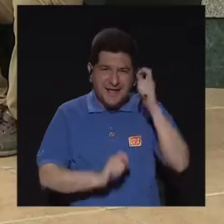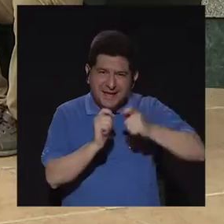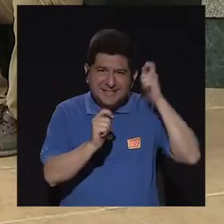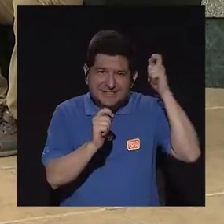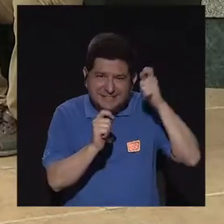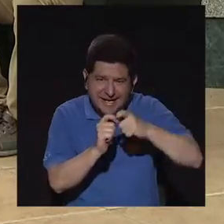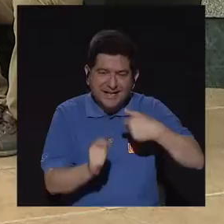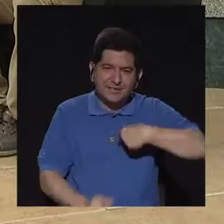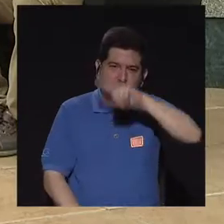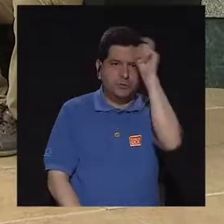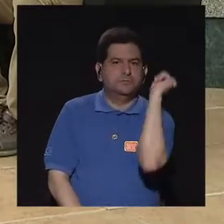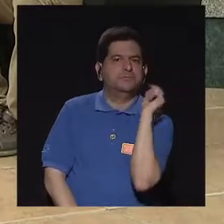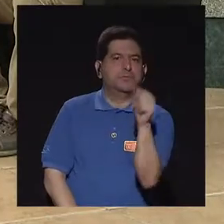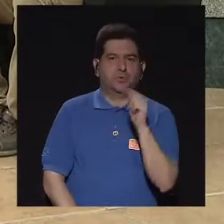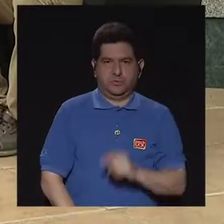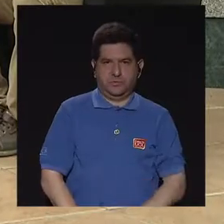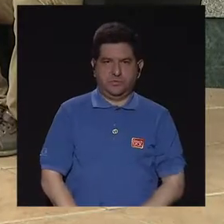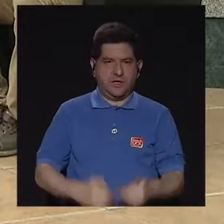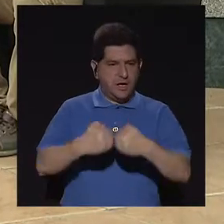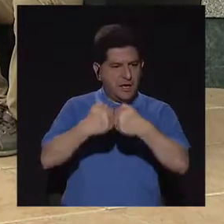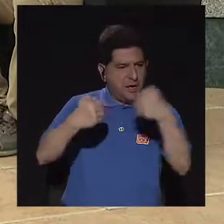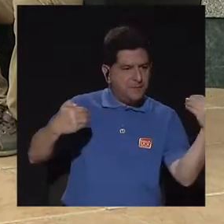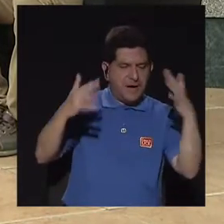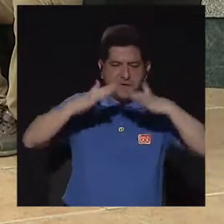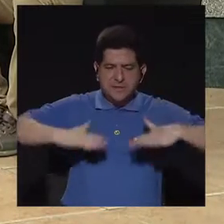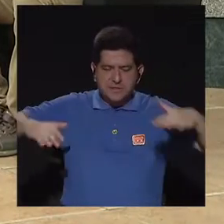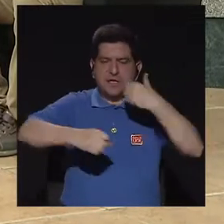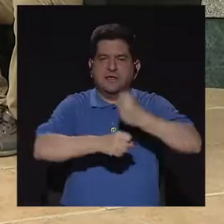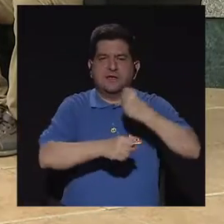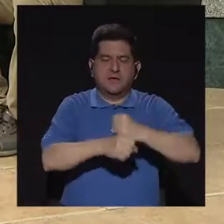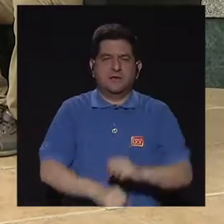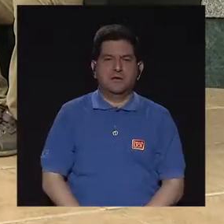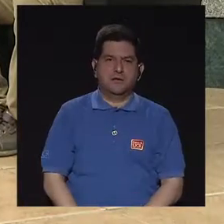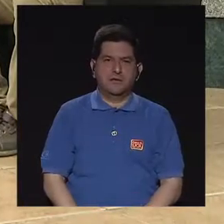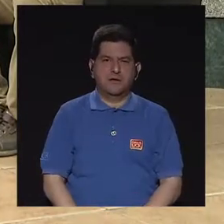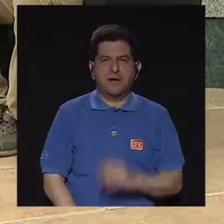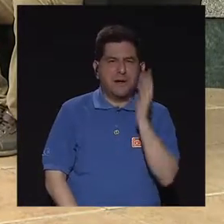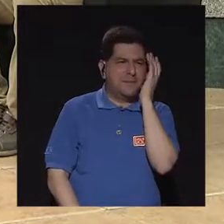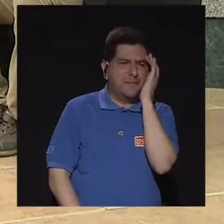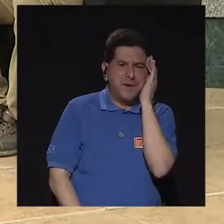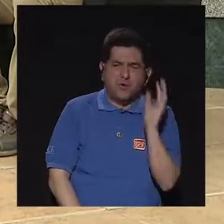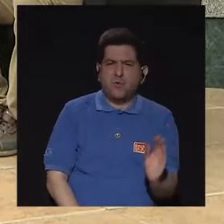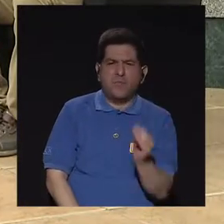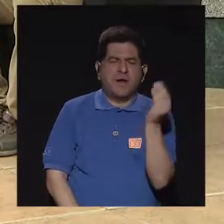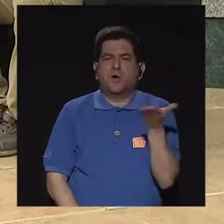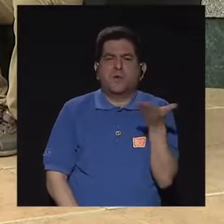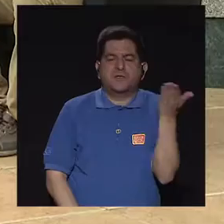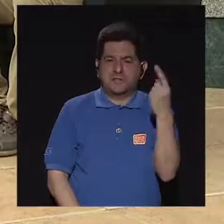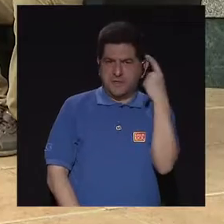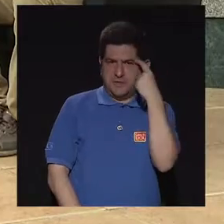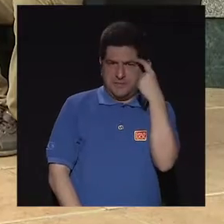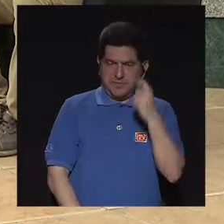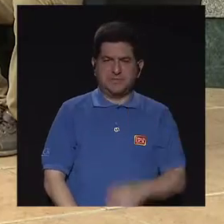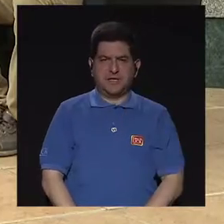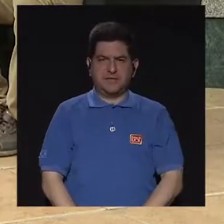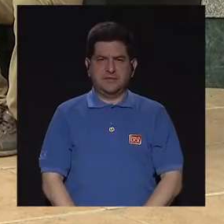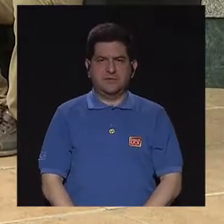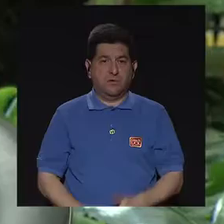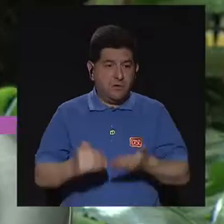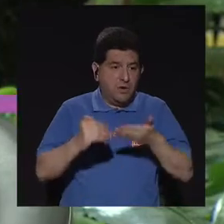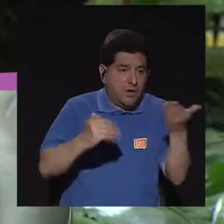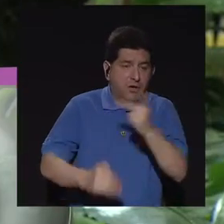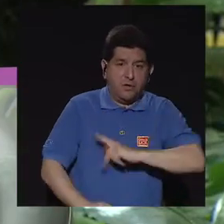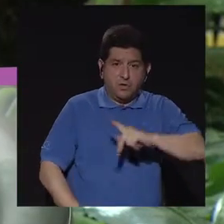justo eso les quería preguntar, porque aparte del ámbito laboral, ¿qué otros recursos o qué les preocupa a los jóvenes en términos de recursos